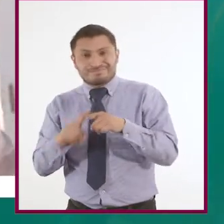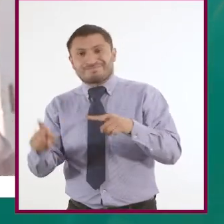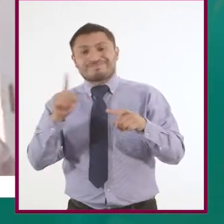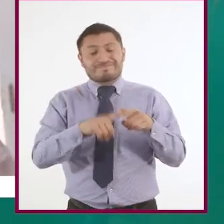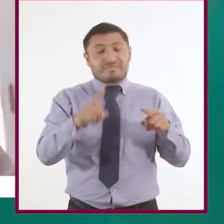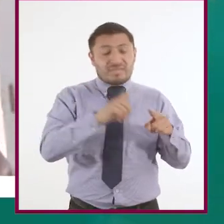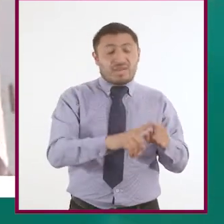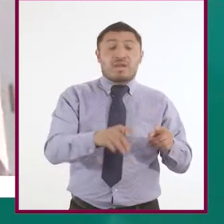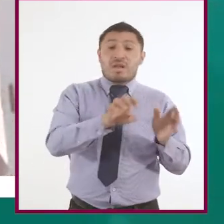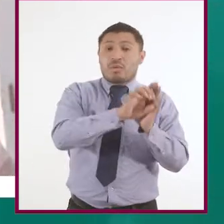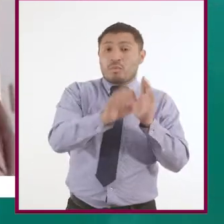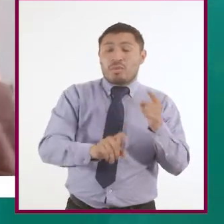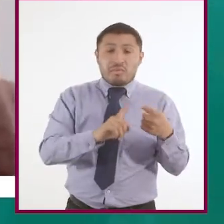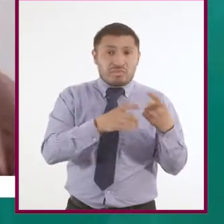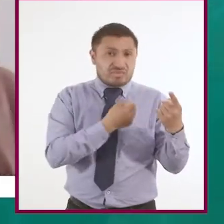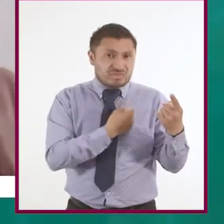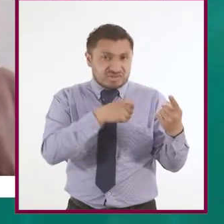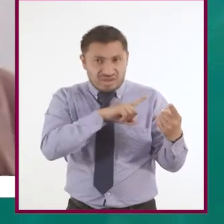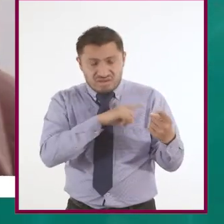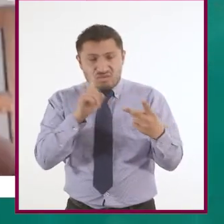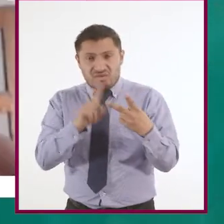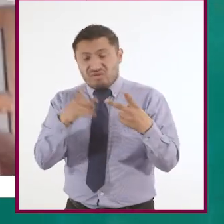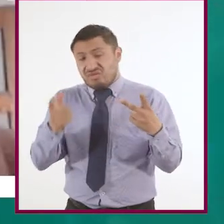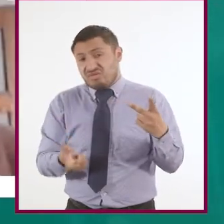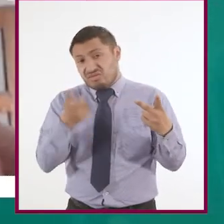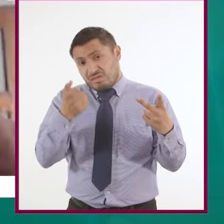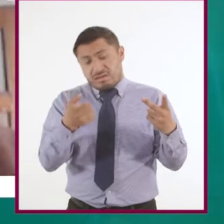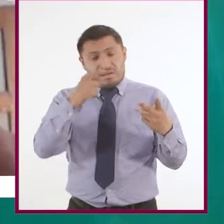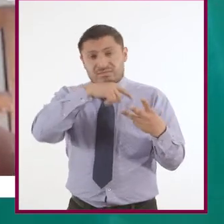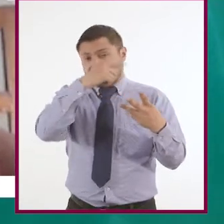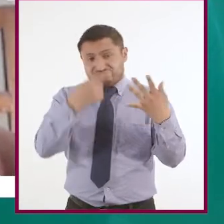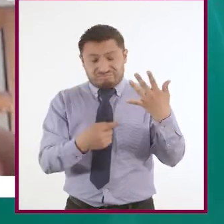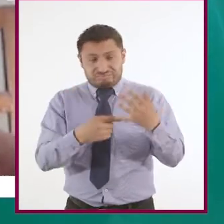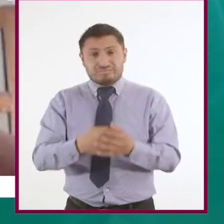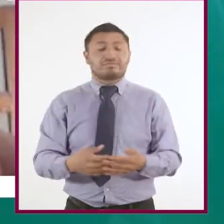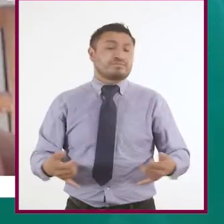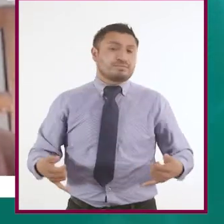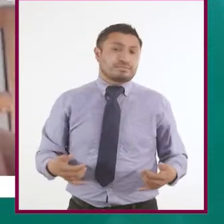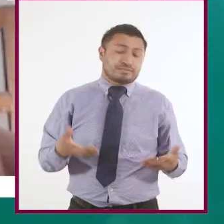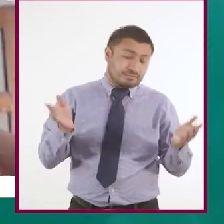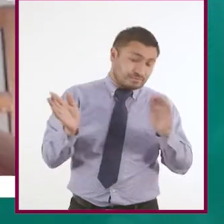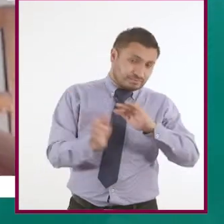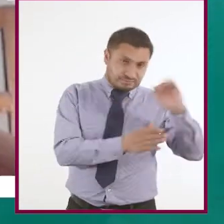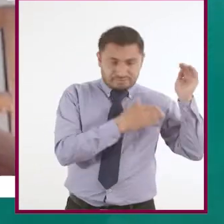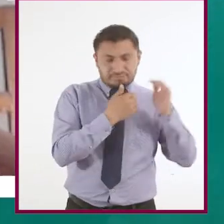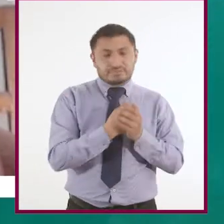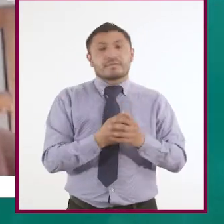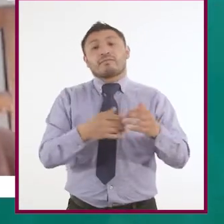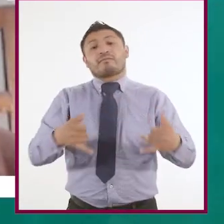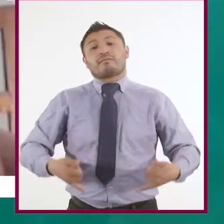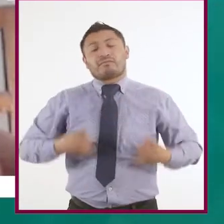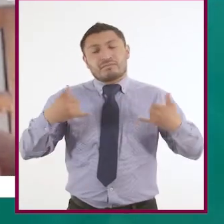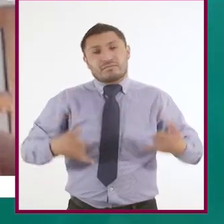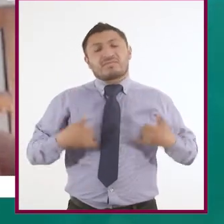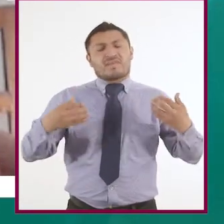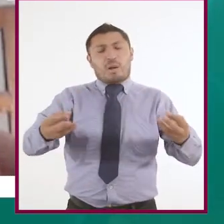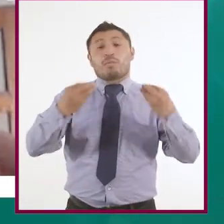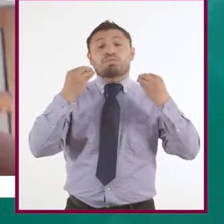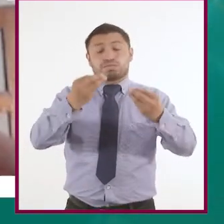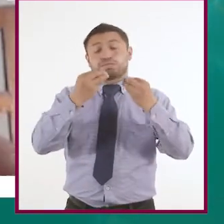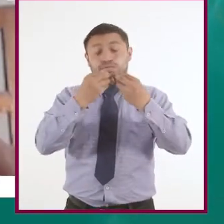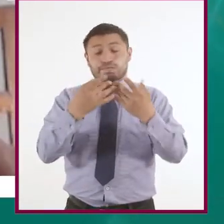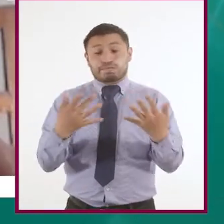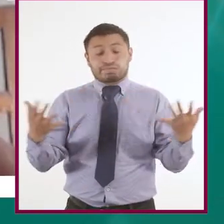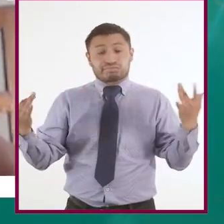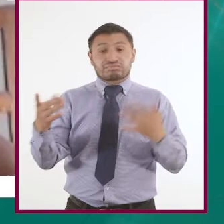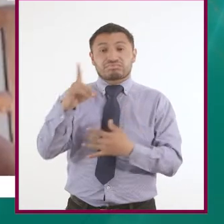la salud o el dinero en este caso. Bueno, los jóvenes están rodeados de dilemas morales todos los